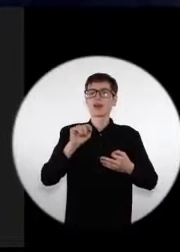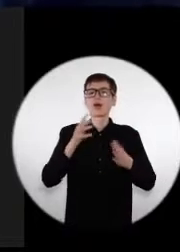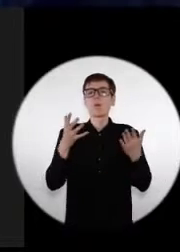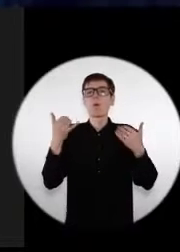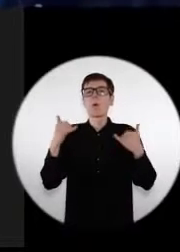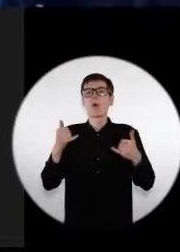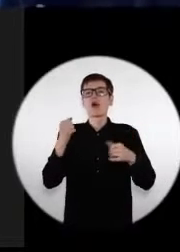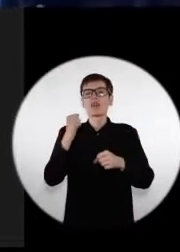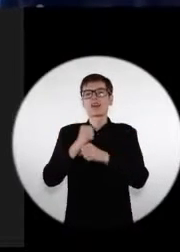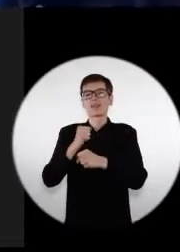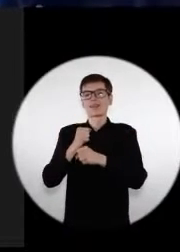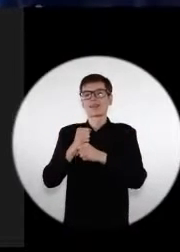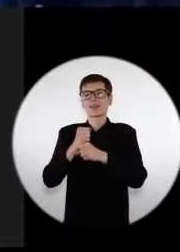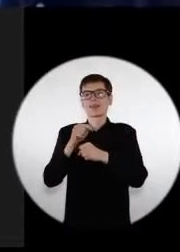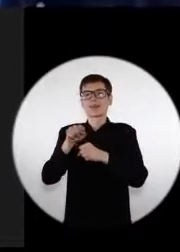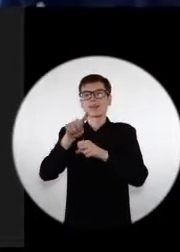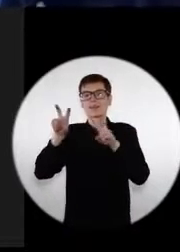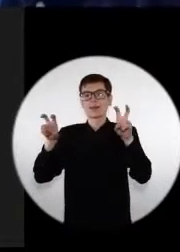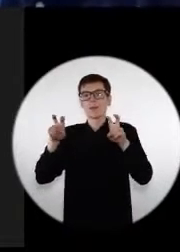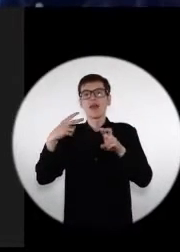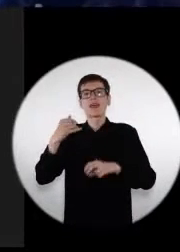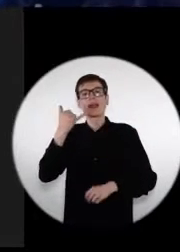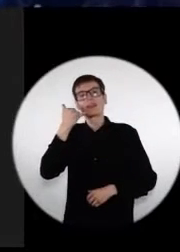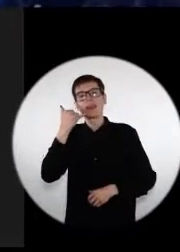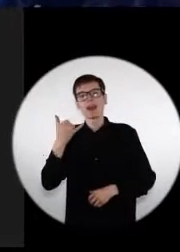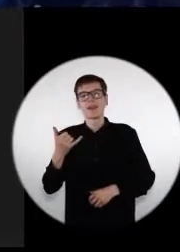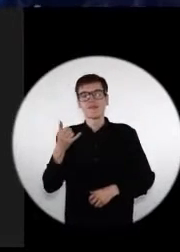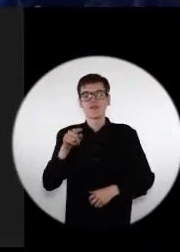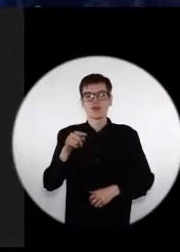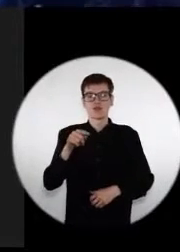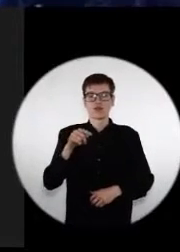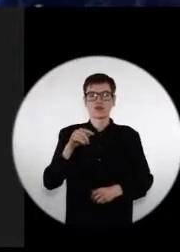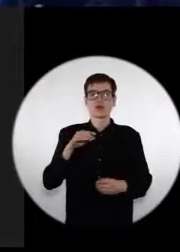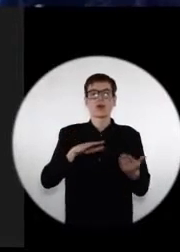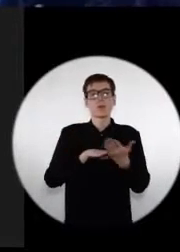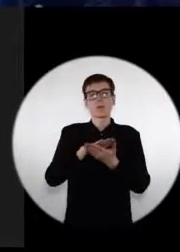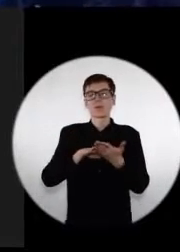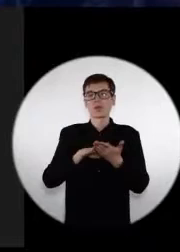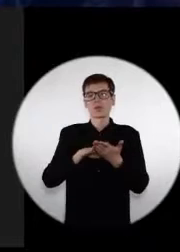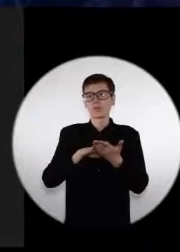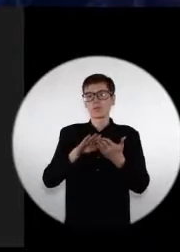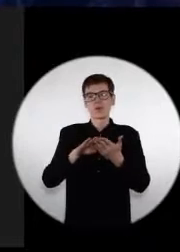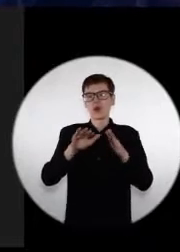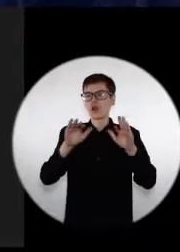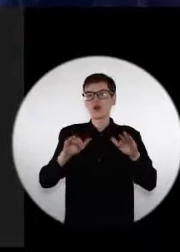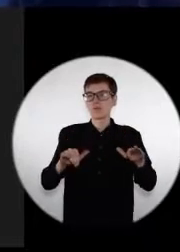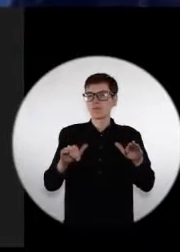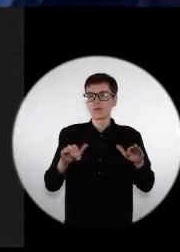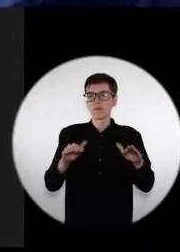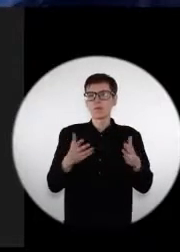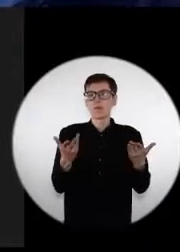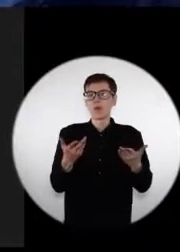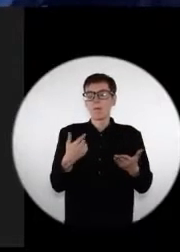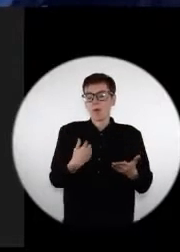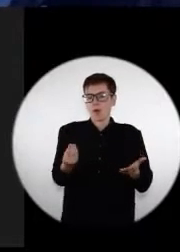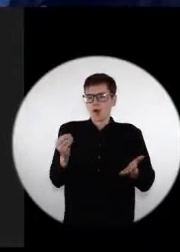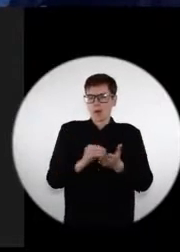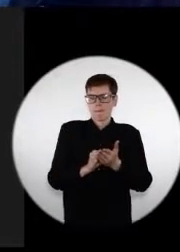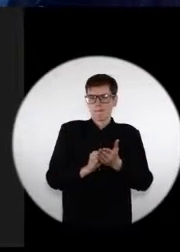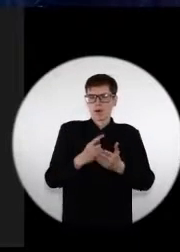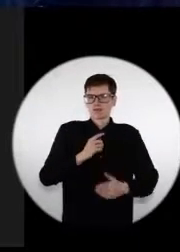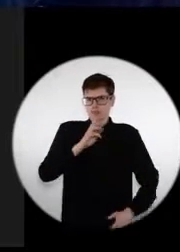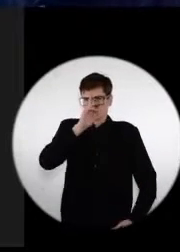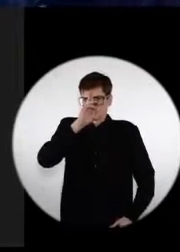allá de leerlo en el lenguaje original todo es todo el resto de hacer una desviación y un poco el juego del teléfono que una mano pasado atrae a otra